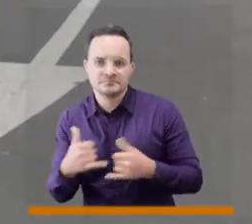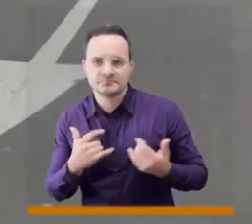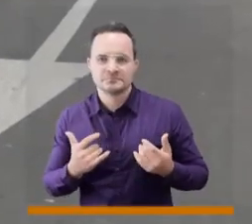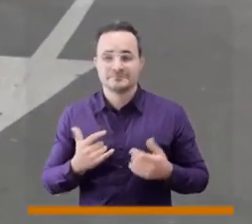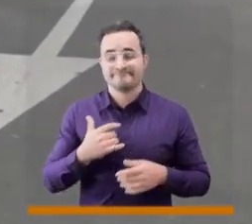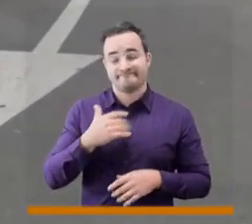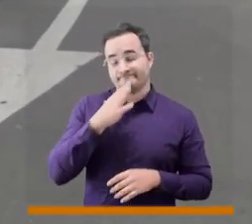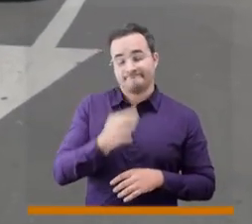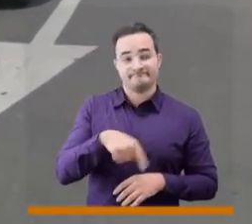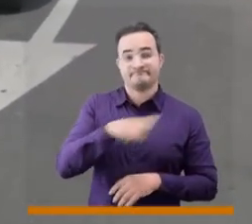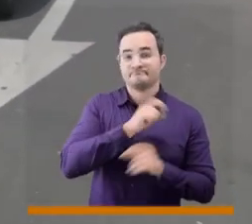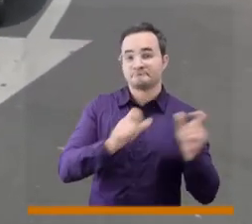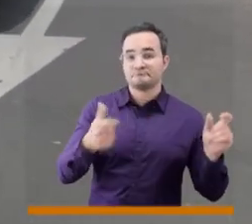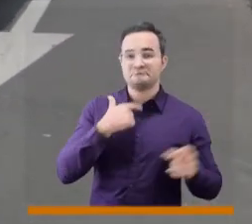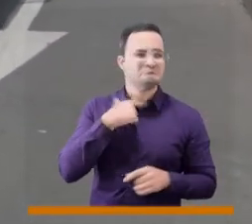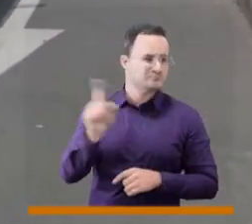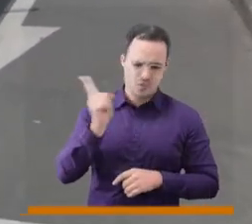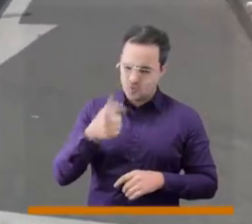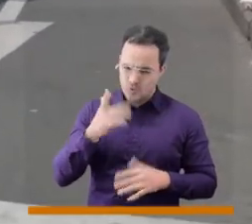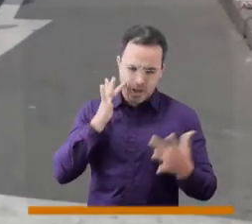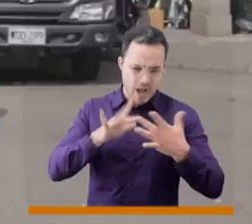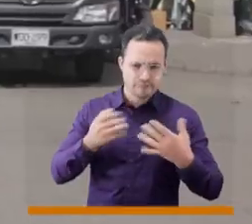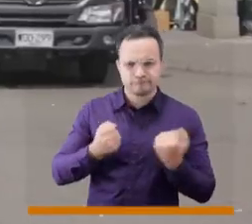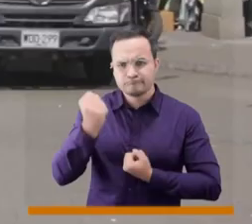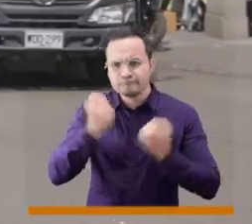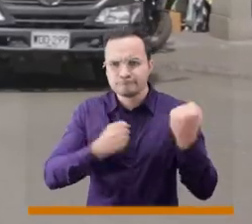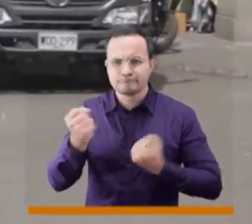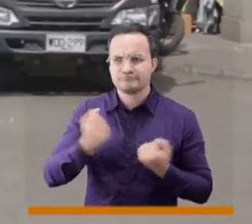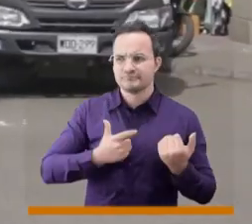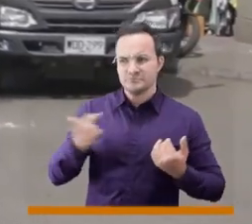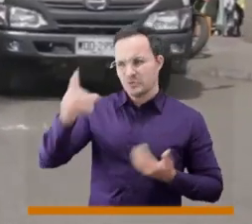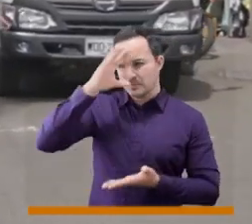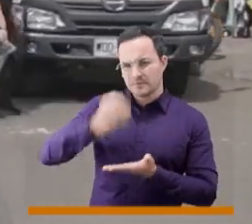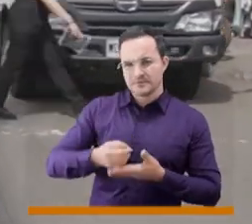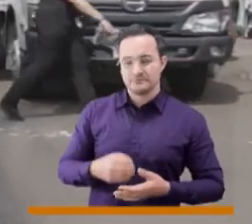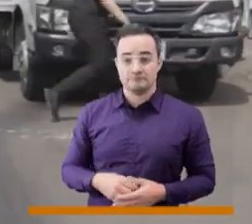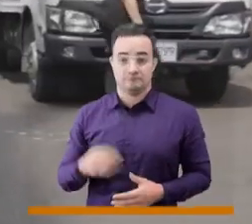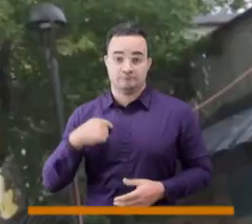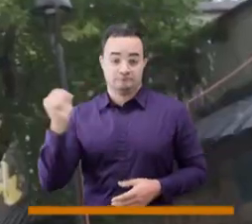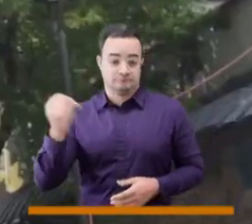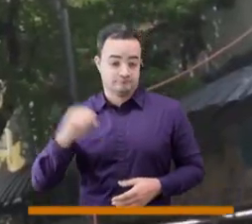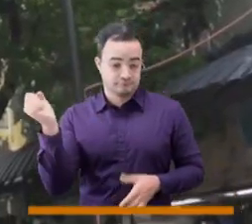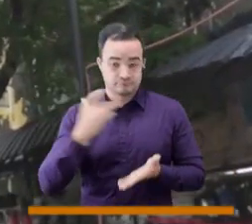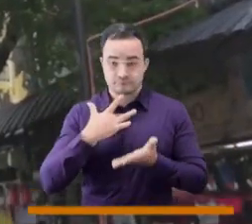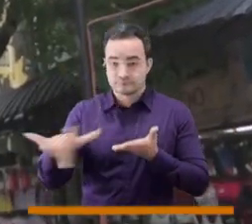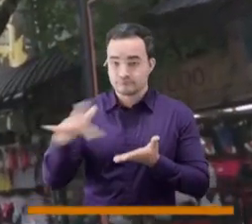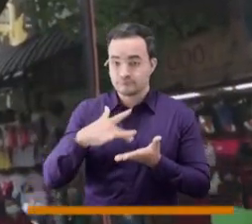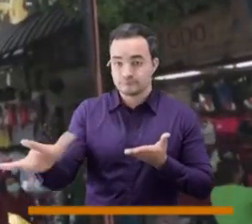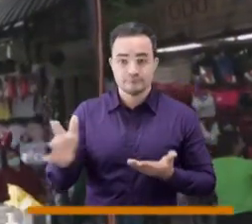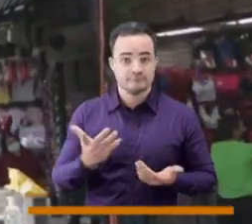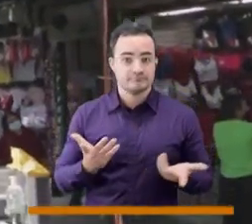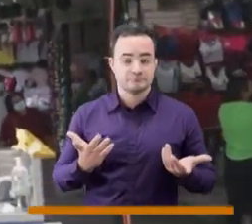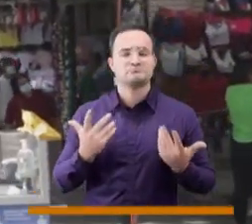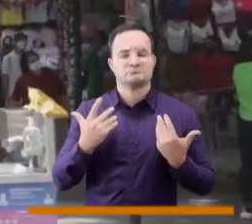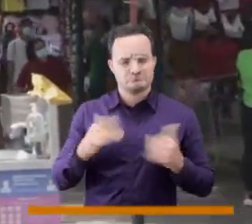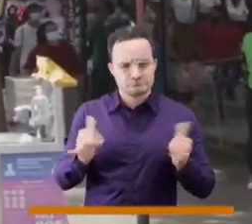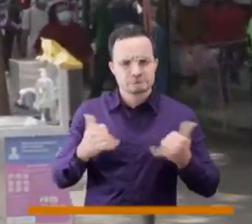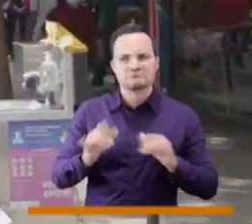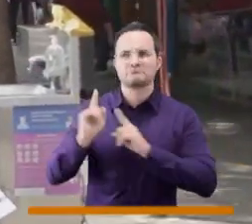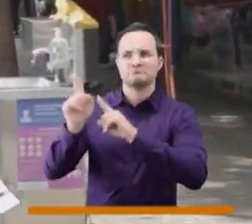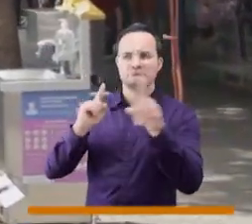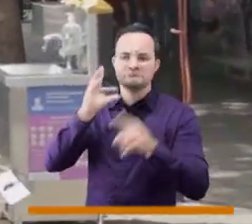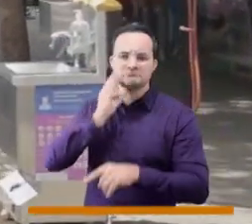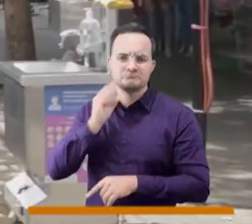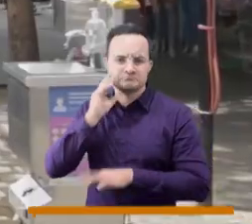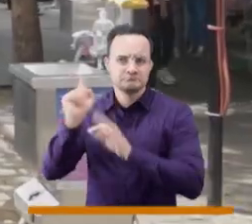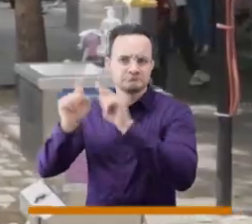puede resultar controvertida, pero ¿usted la ve también necesaria? Sí, yo la veo necesaria, la veo urgente y ya ha habido experiencias muy